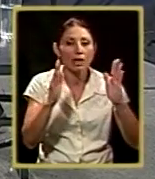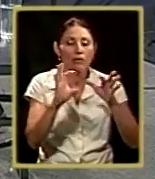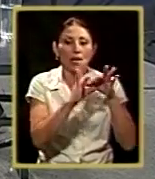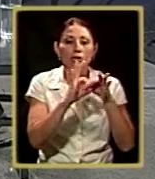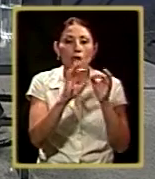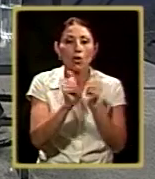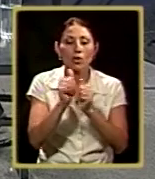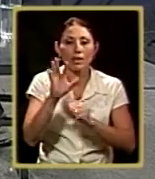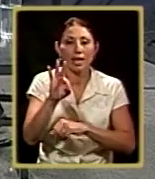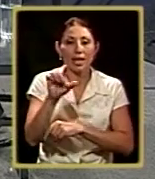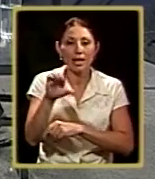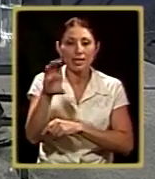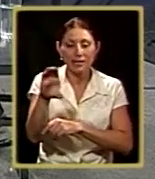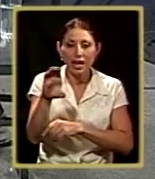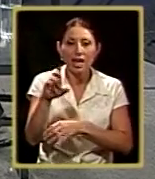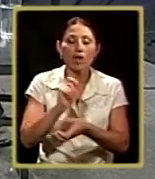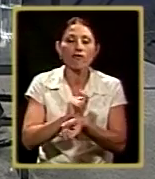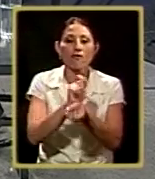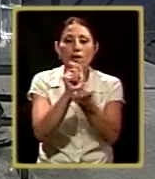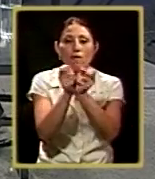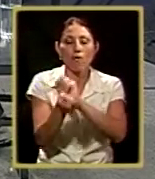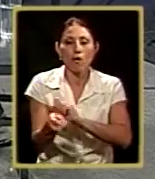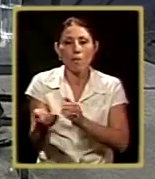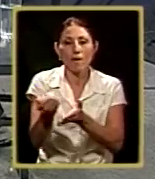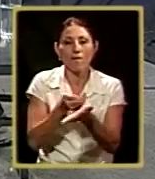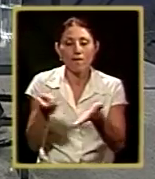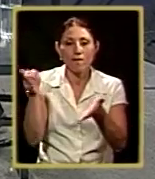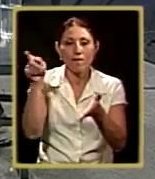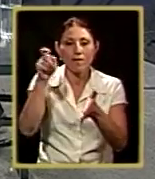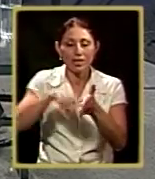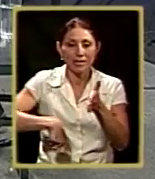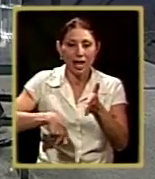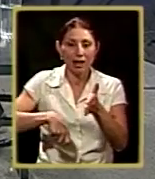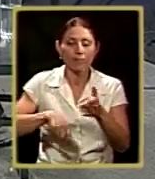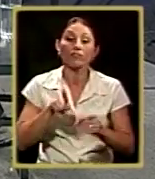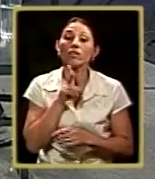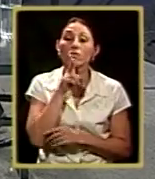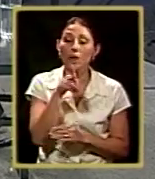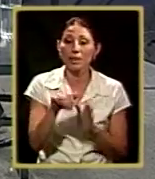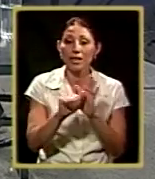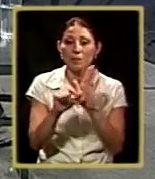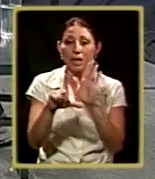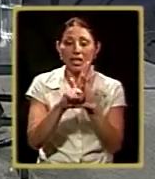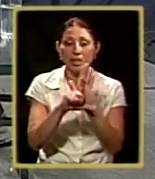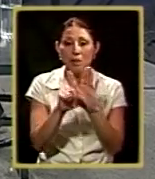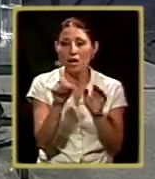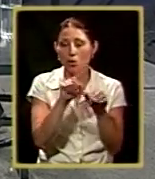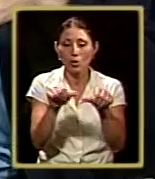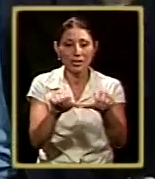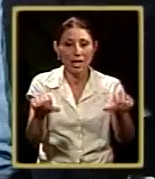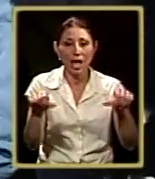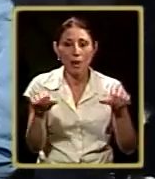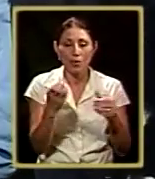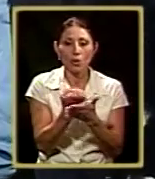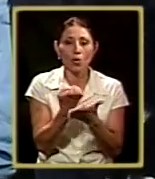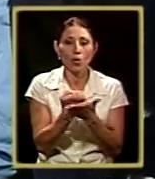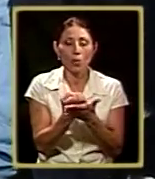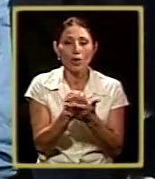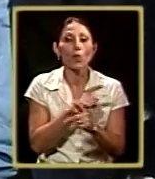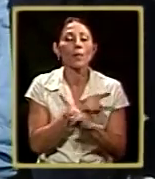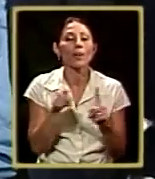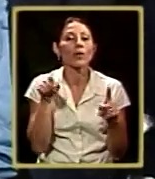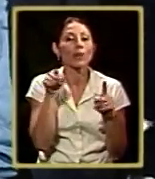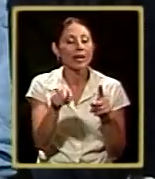que se necesitan. Reforma fiscal y todo. Es decir, realmente la Asamblea Legislativa, aunque no sea un ámbito económico, es el